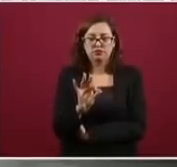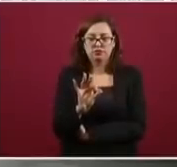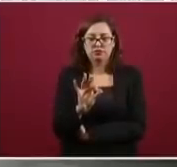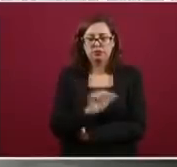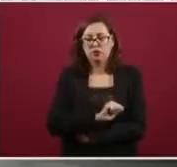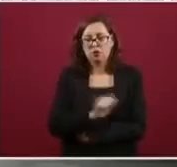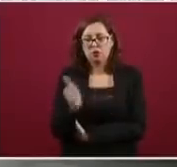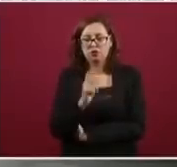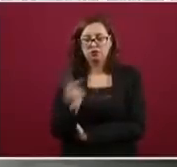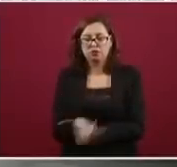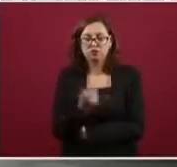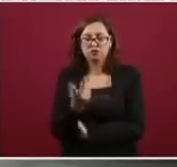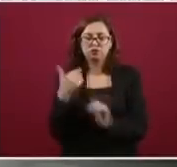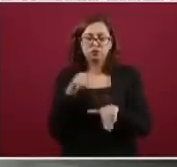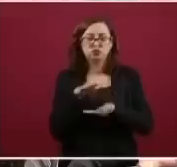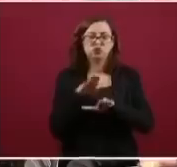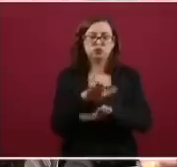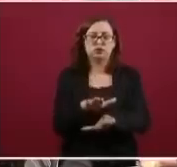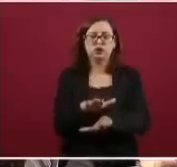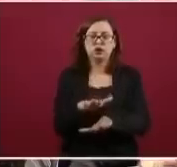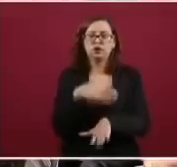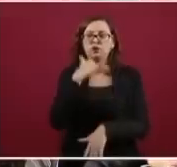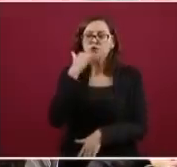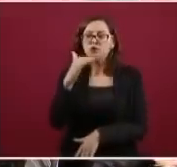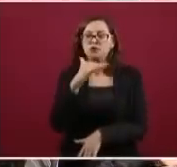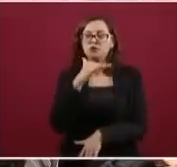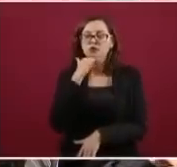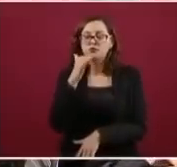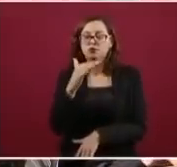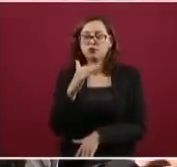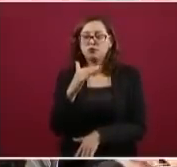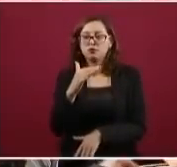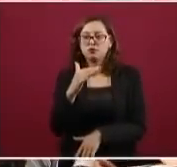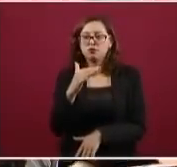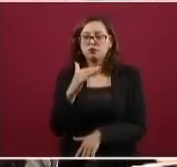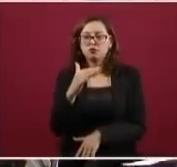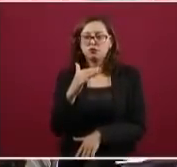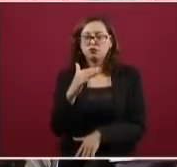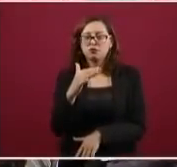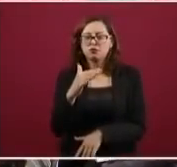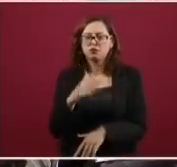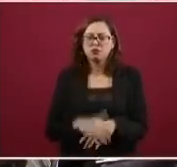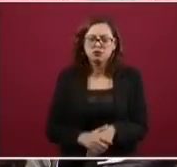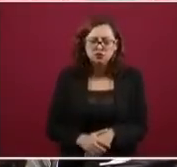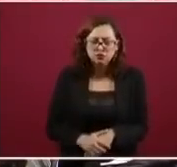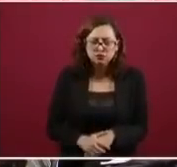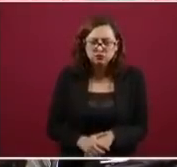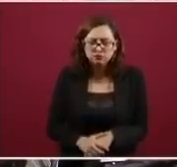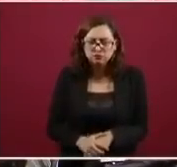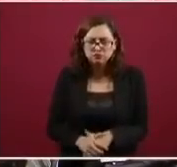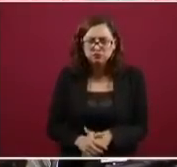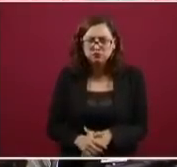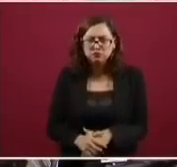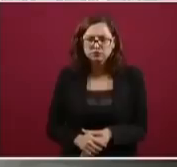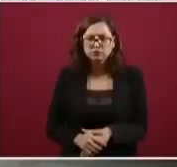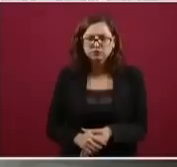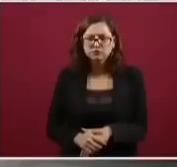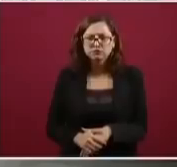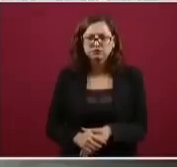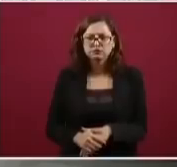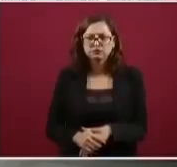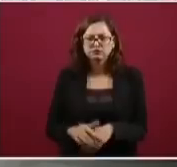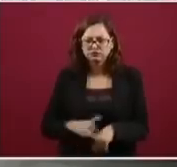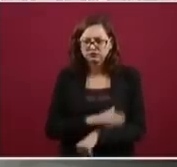pregunta más con relación al combate la al adel a la